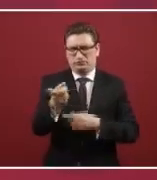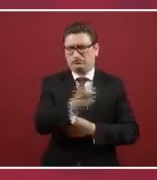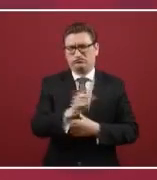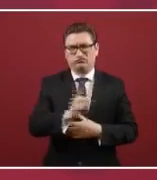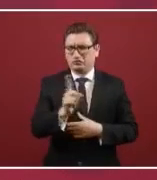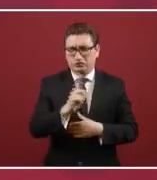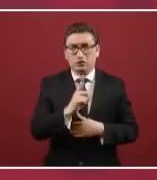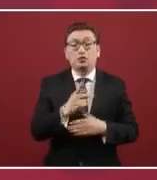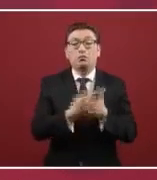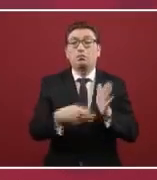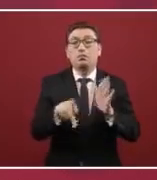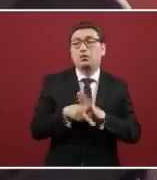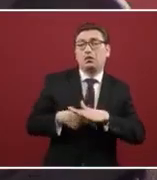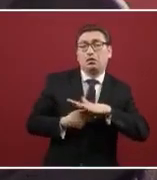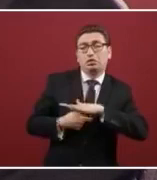tráfico con las plazas,